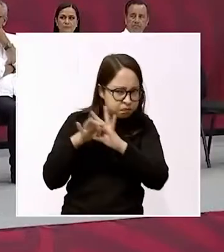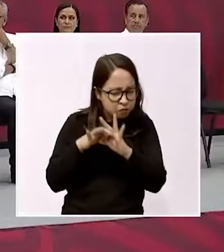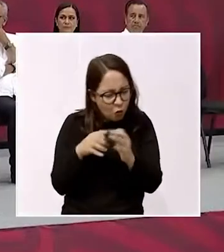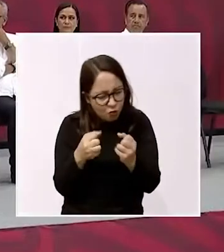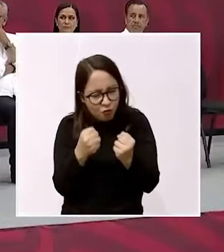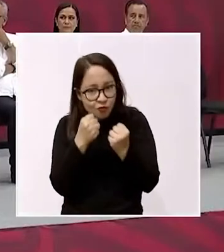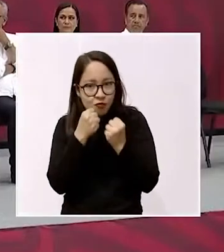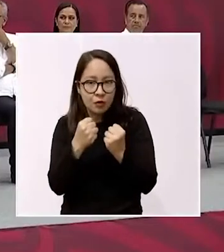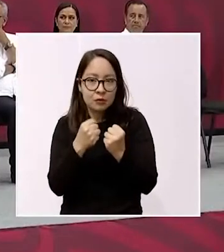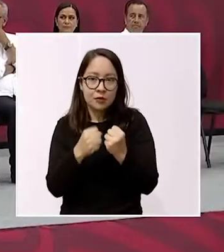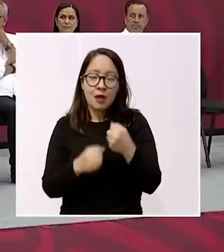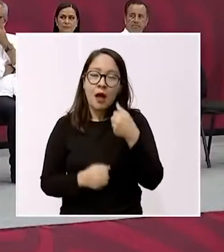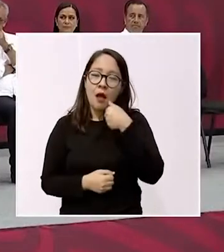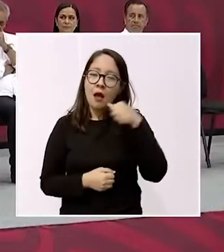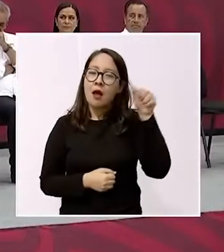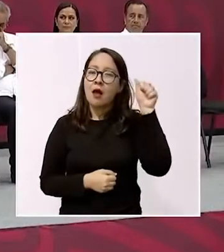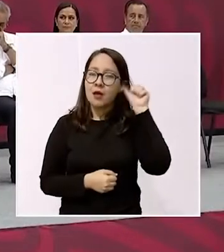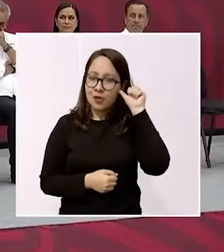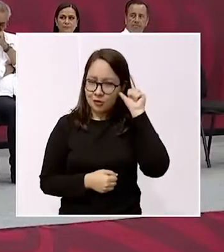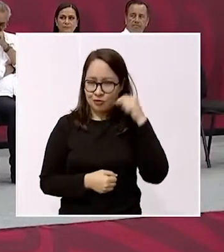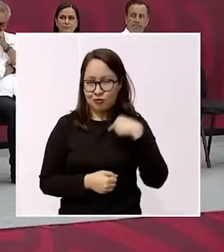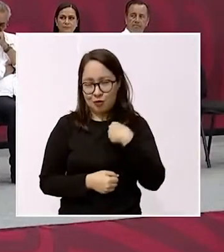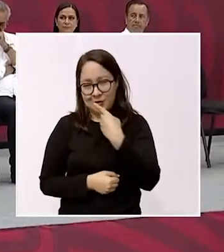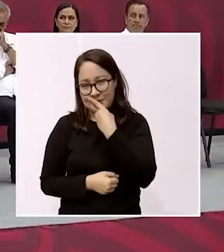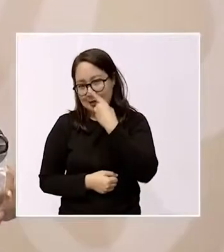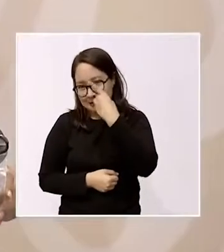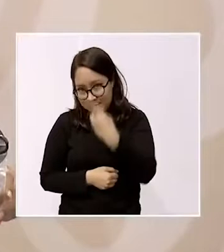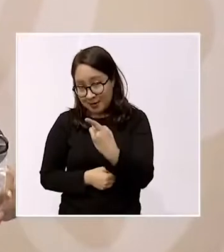Ayer decía yo, y lo repetí,